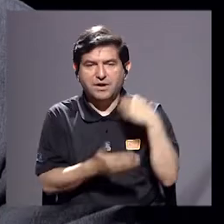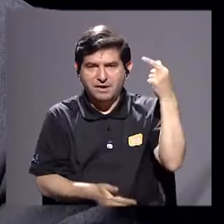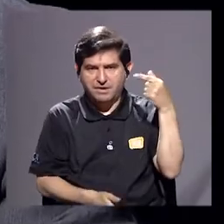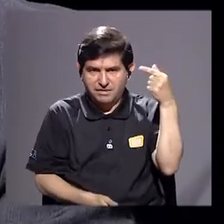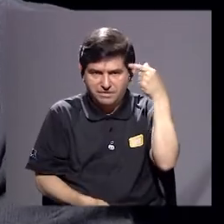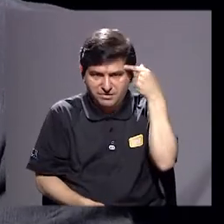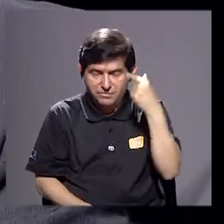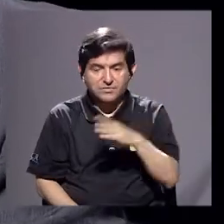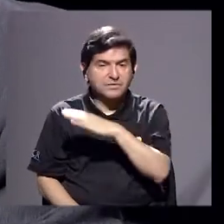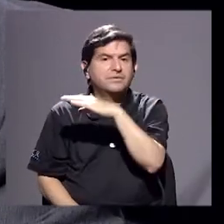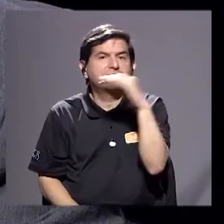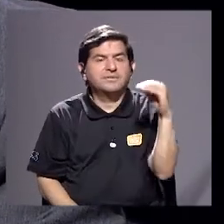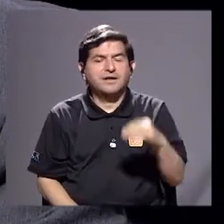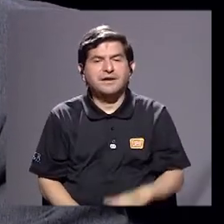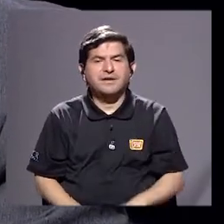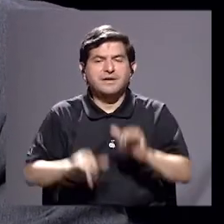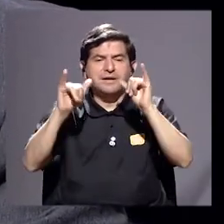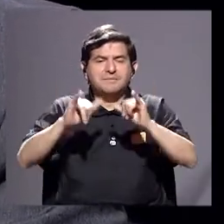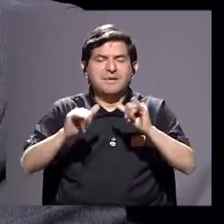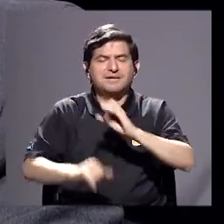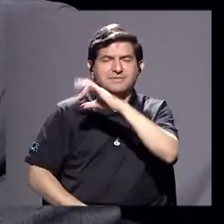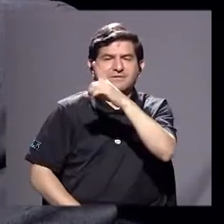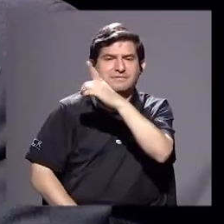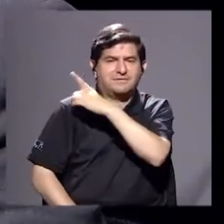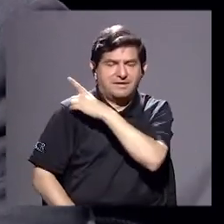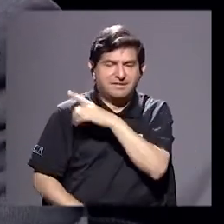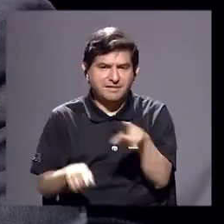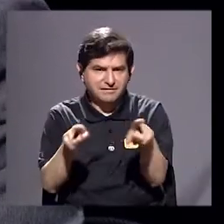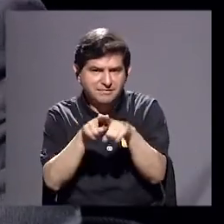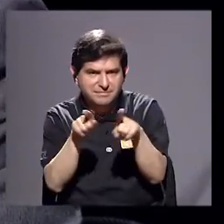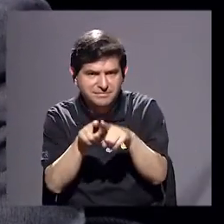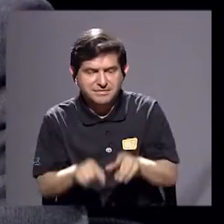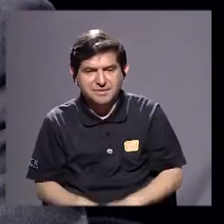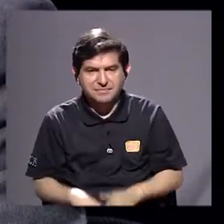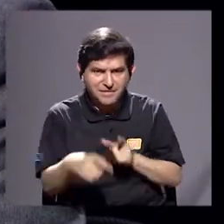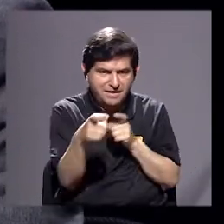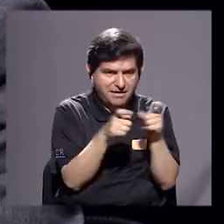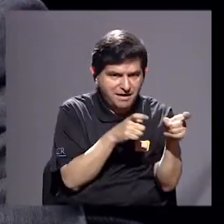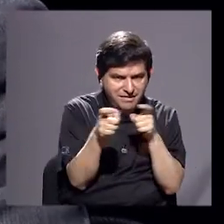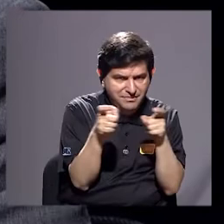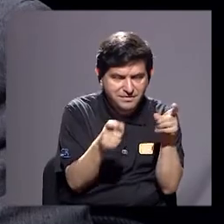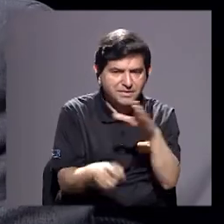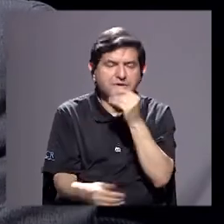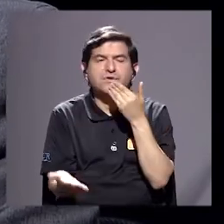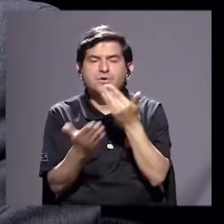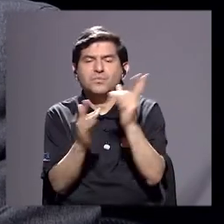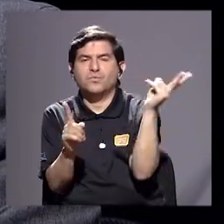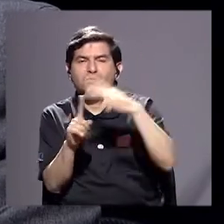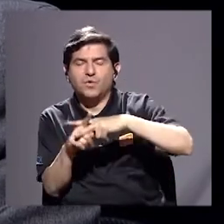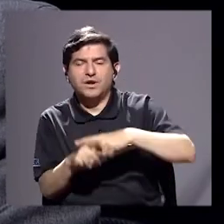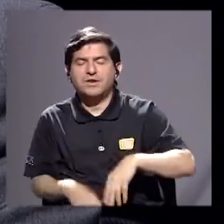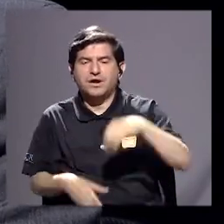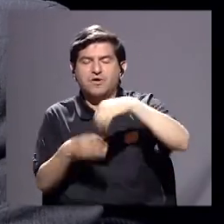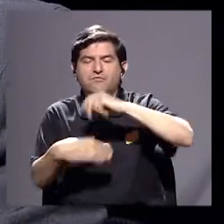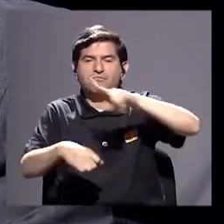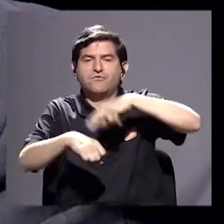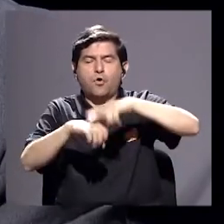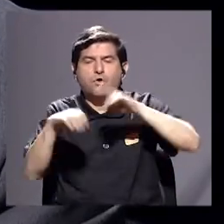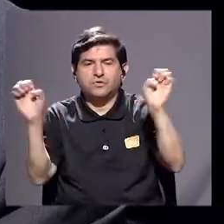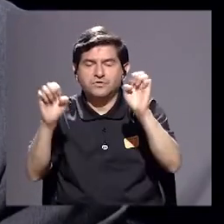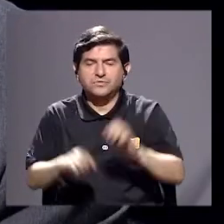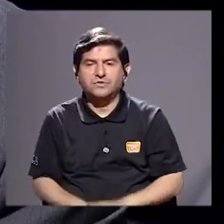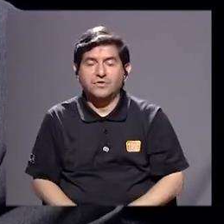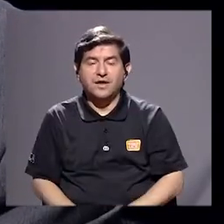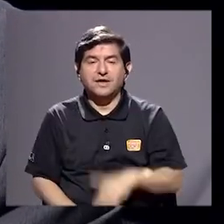justamente lo que resguarda esta junta directiva además de la administración y la buena ejecución del fondo nacional de emergencia en la